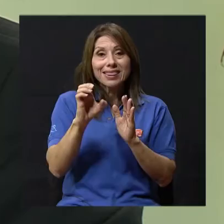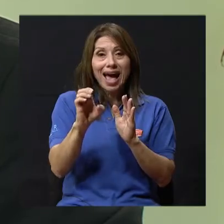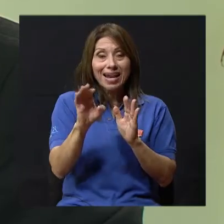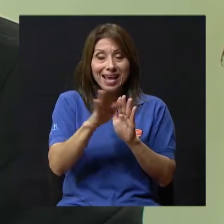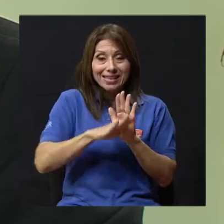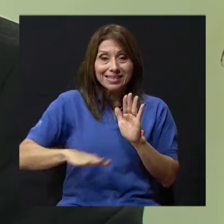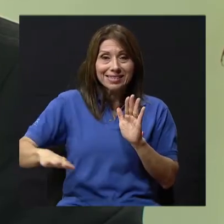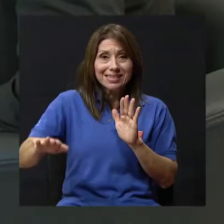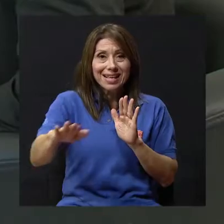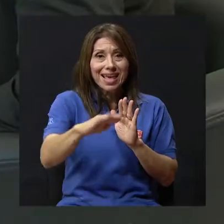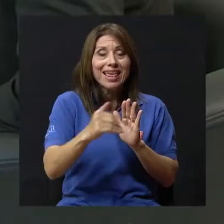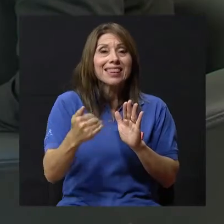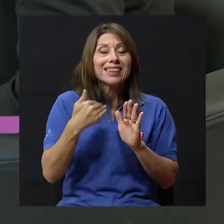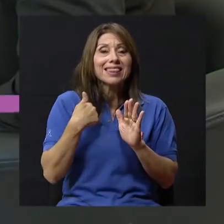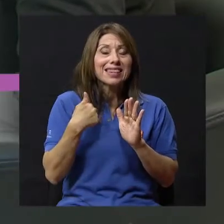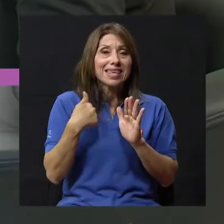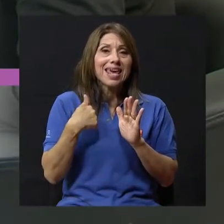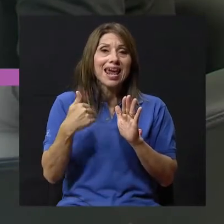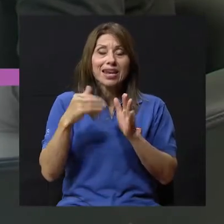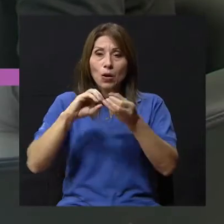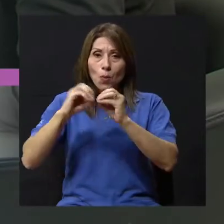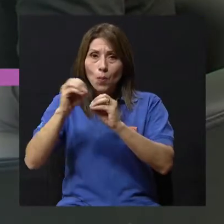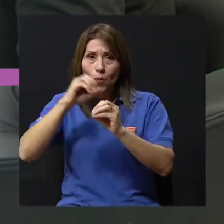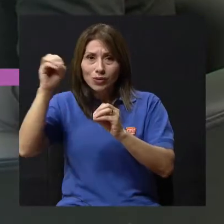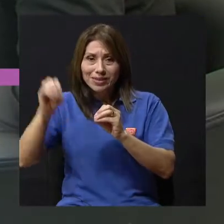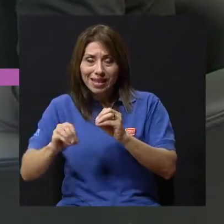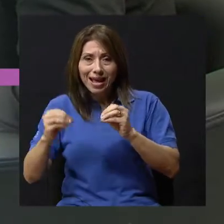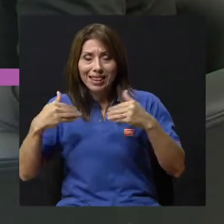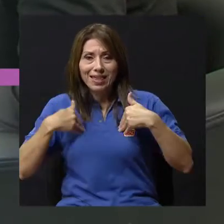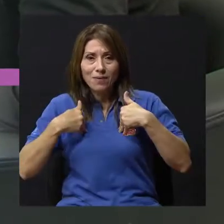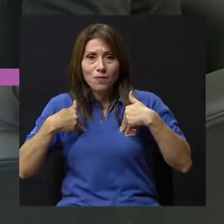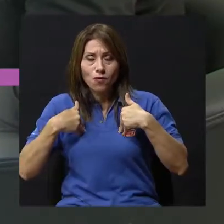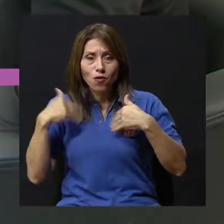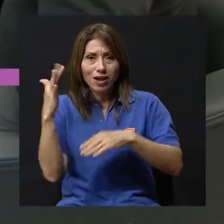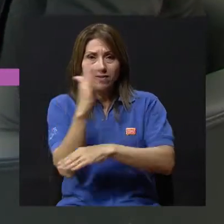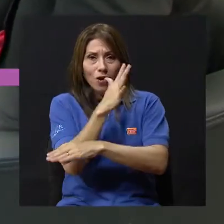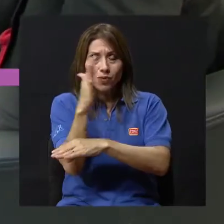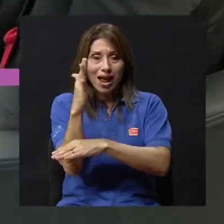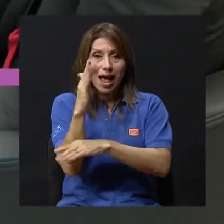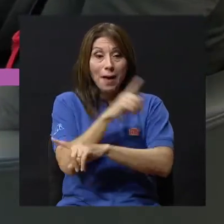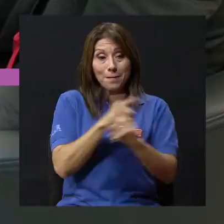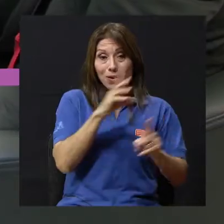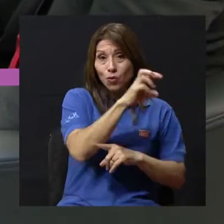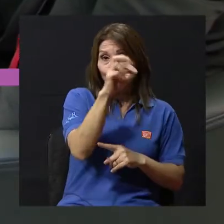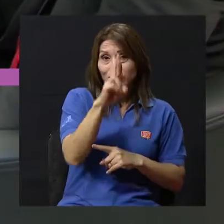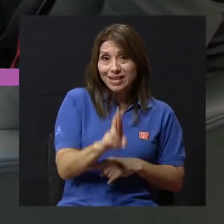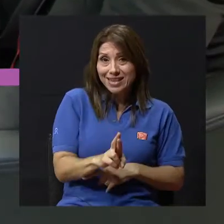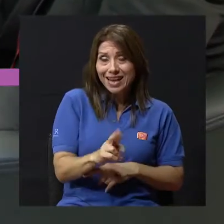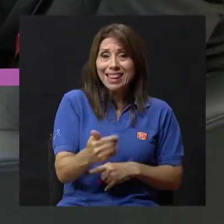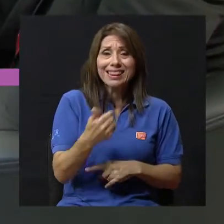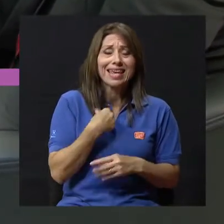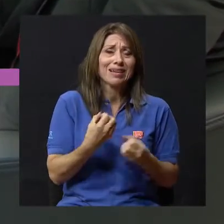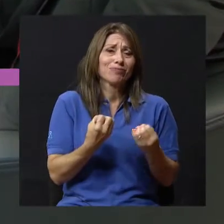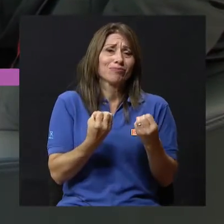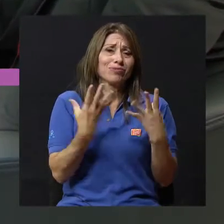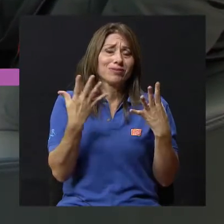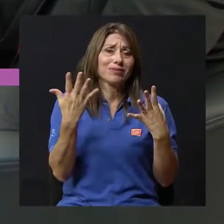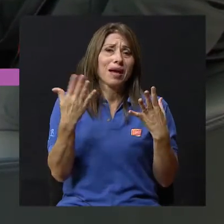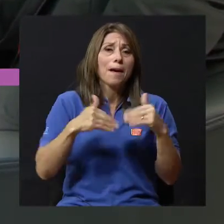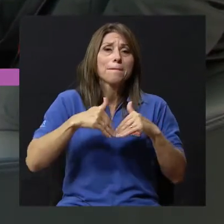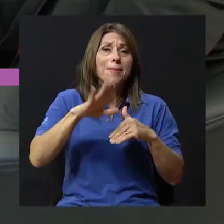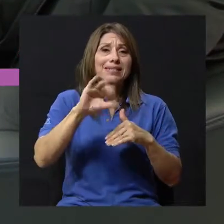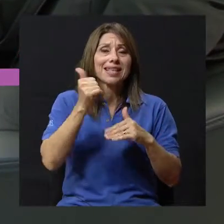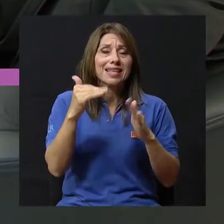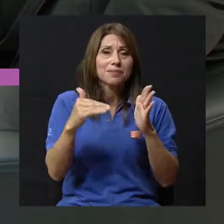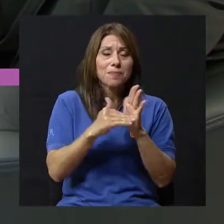52.000 kilómetros cuadrados, tiene 29.5 especies de flora y fauna. Más de 10.000 plantas florecen a través del año. Es